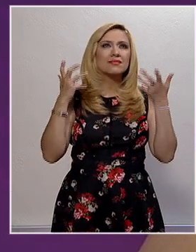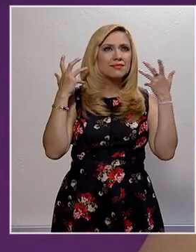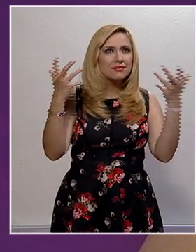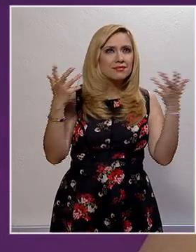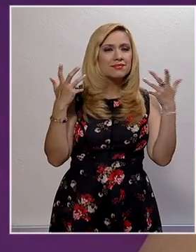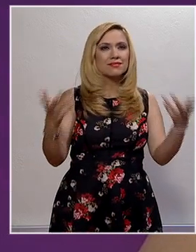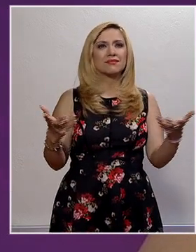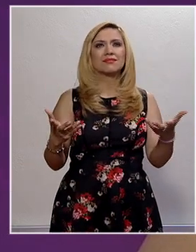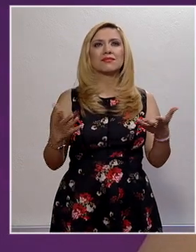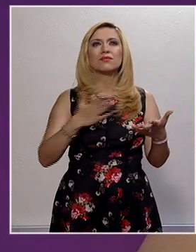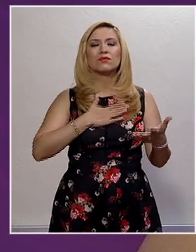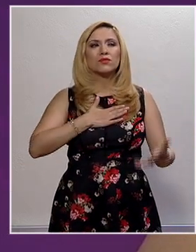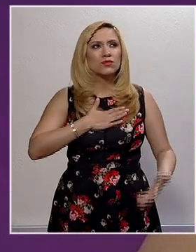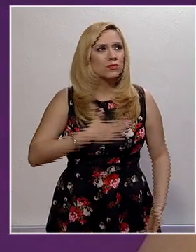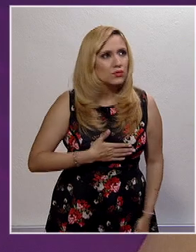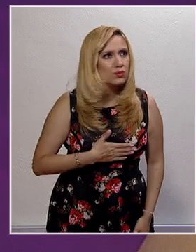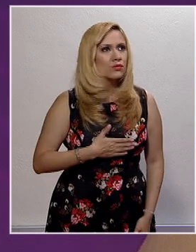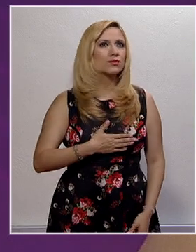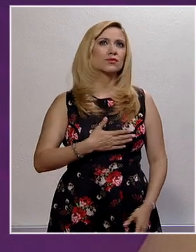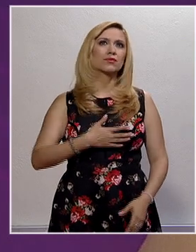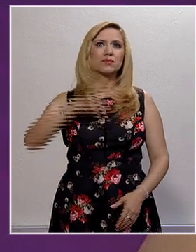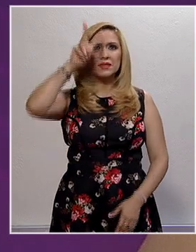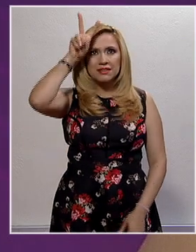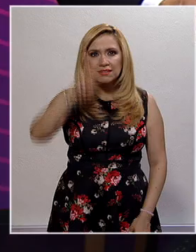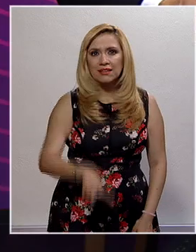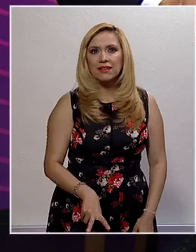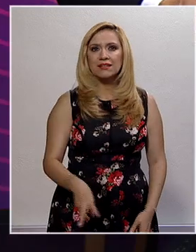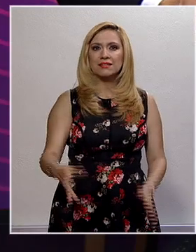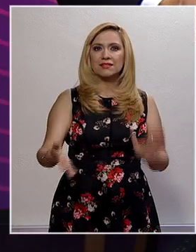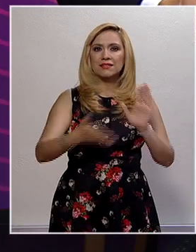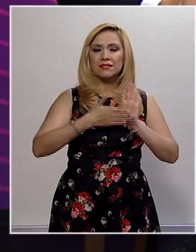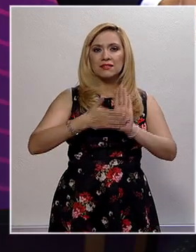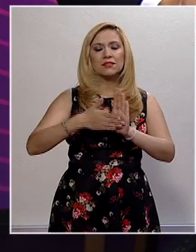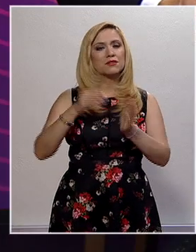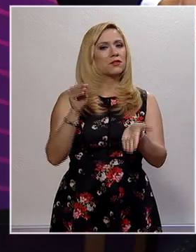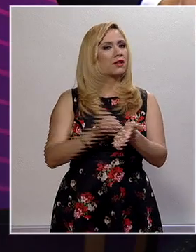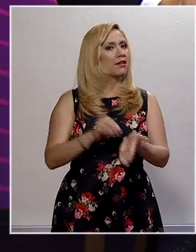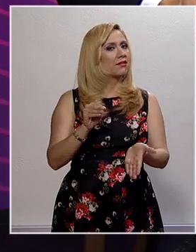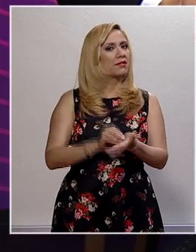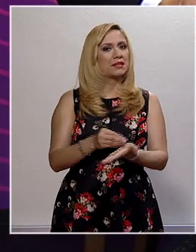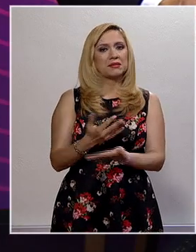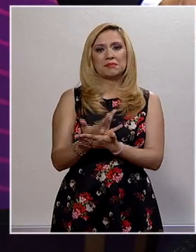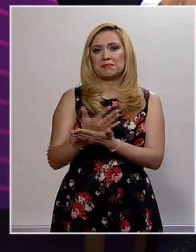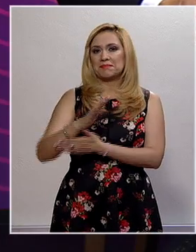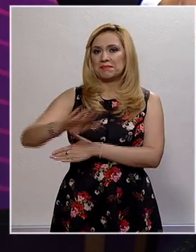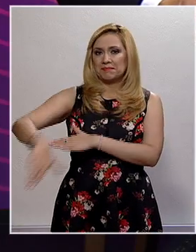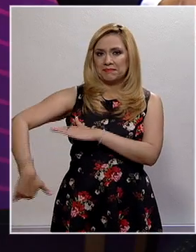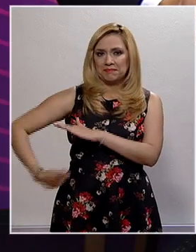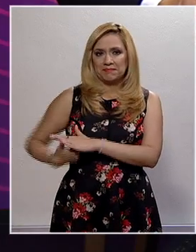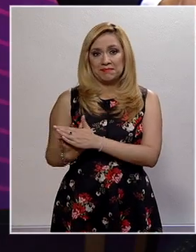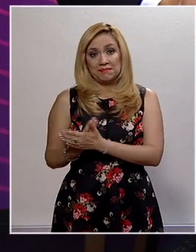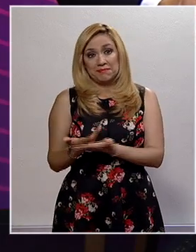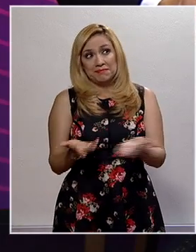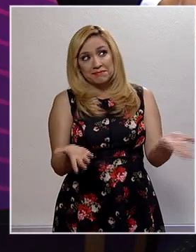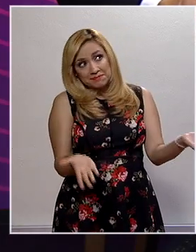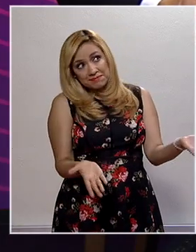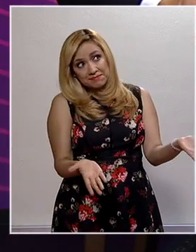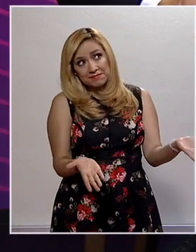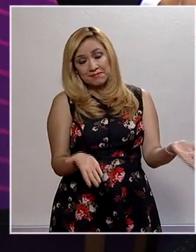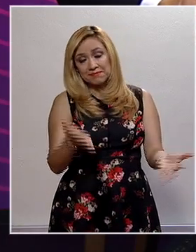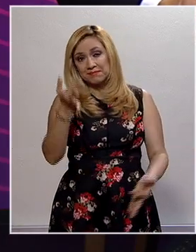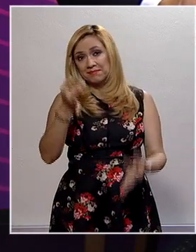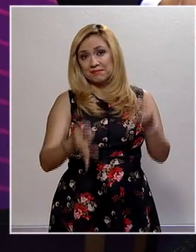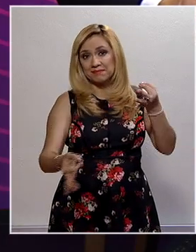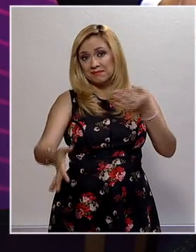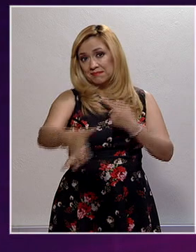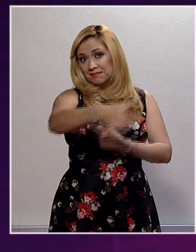la justicia a poder establecer la verdad, creo que todavía es una deuda de la justicia, del aparato